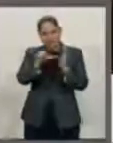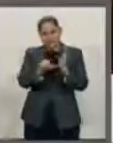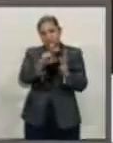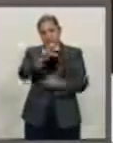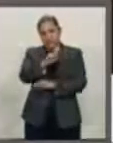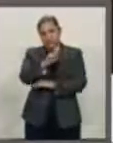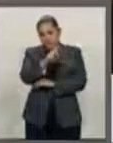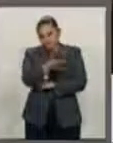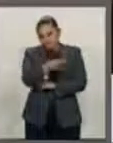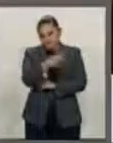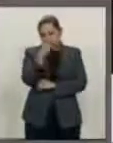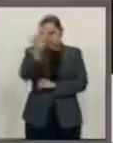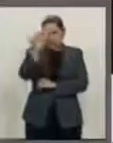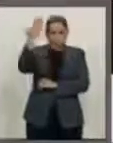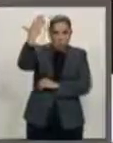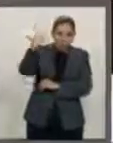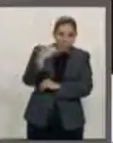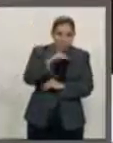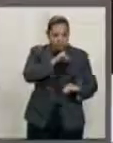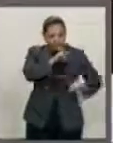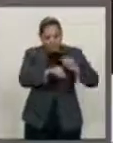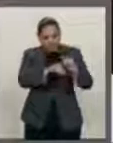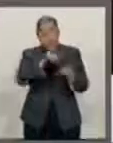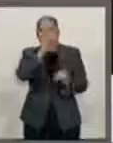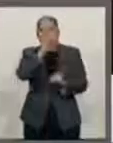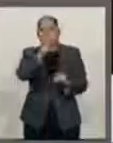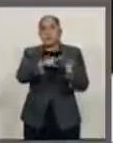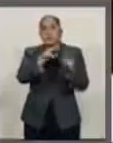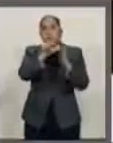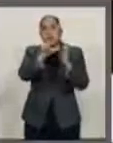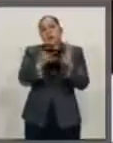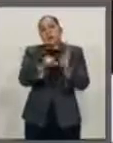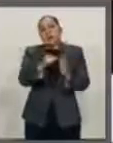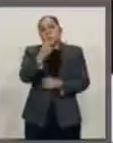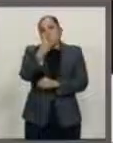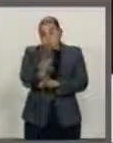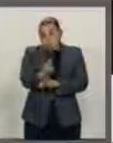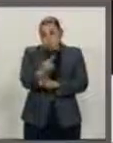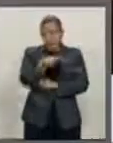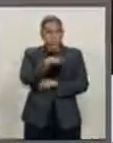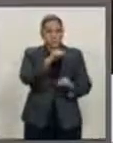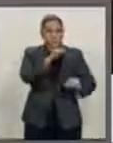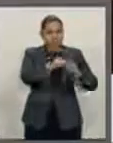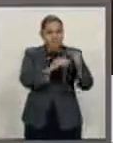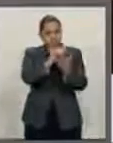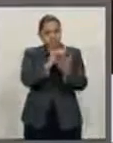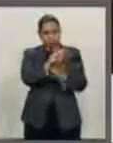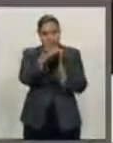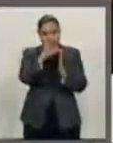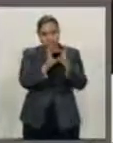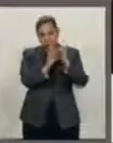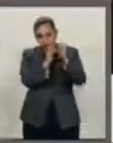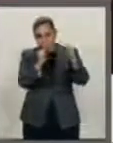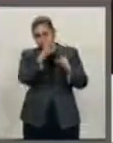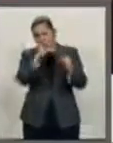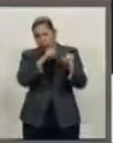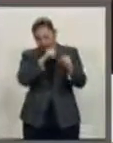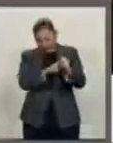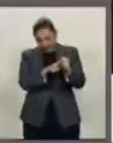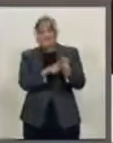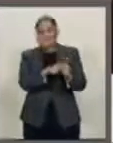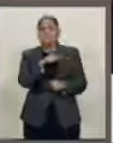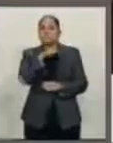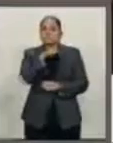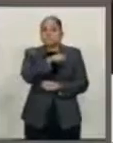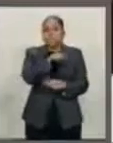y, por otro lado, el tercer párrafo del artículo 1, ambos de la Constitución Federal, el segundo de los